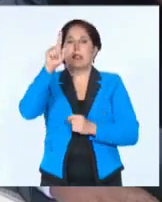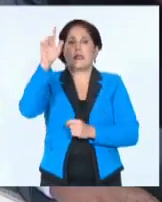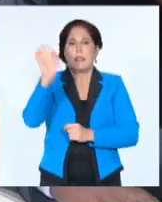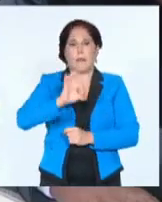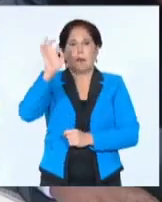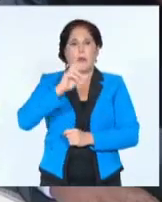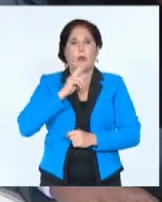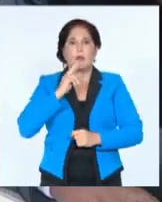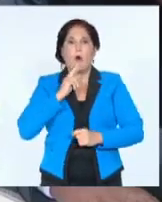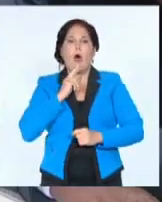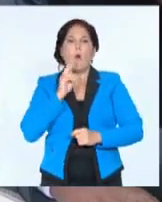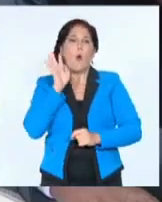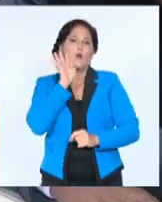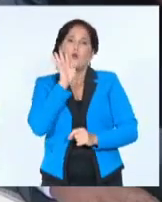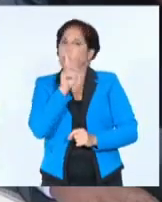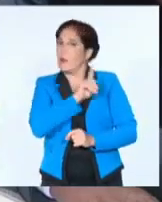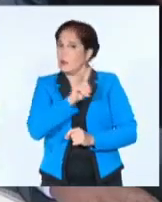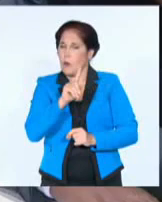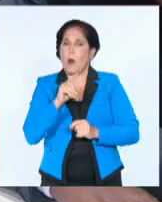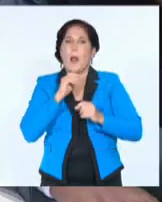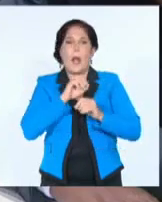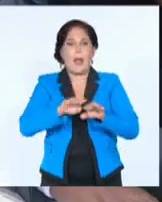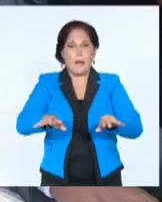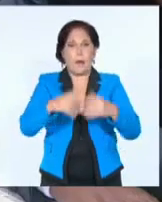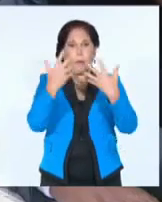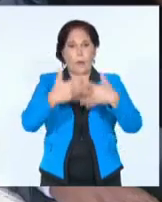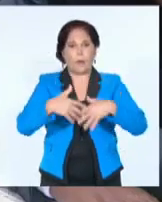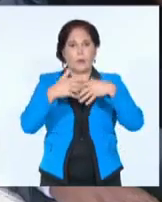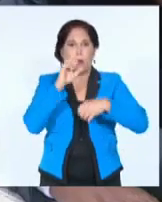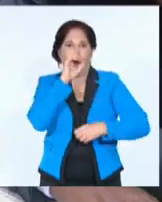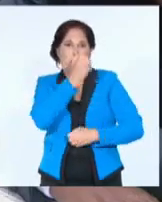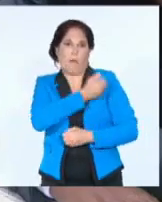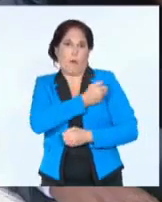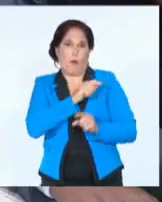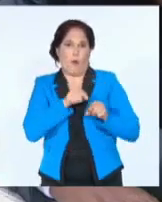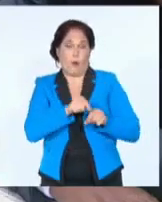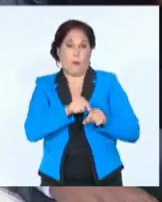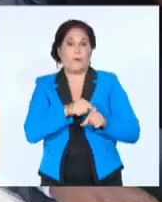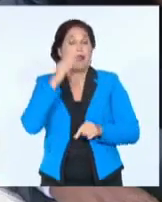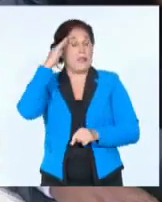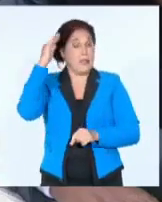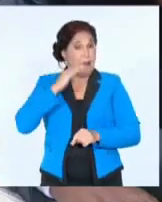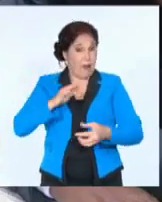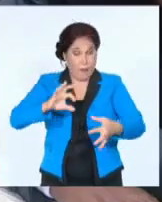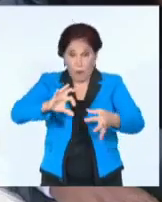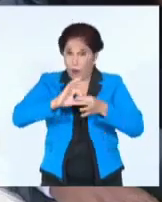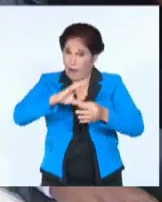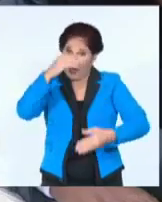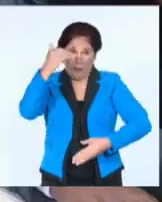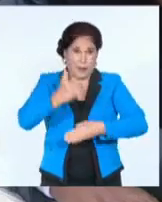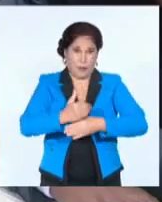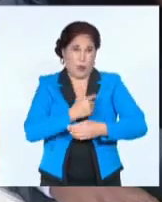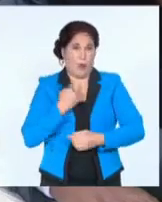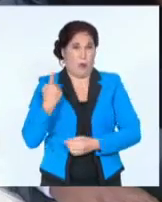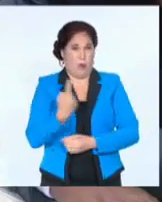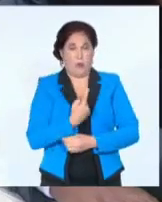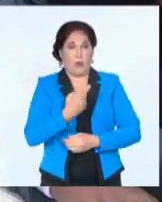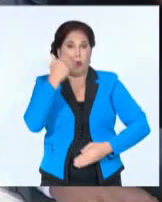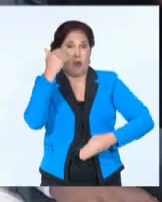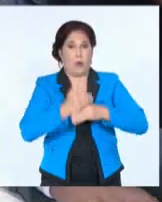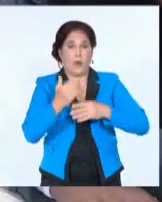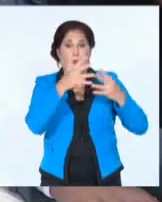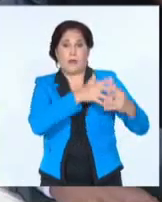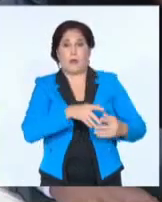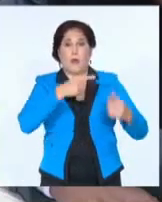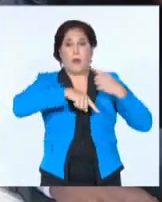las aguas residuales del sector de la producción porcina. A pesar de los graves obstáculos y limitaciones que nos impone el bloqueo